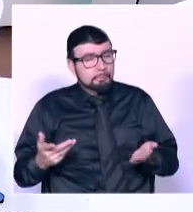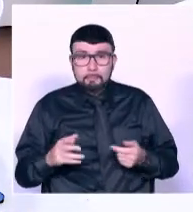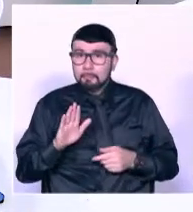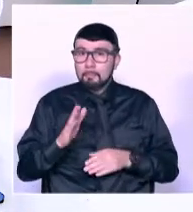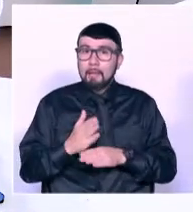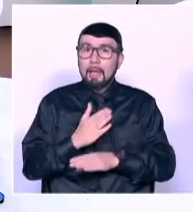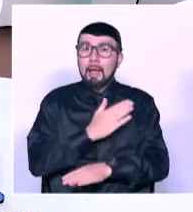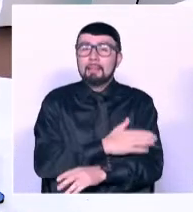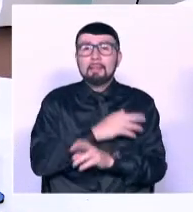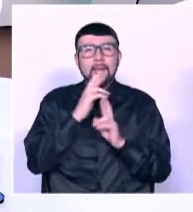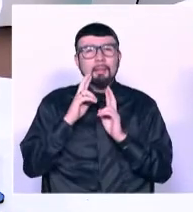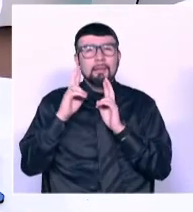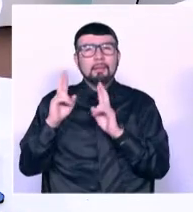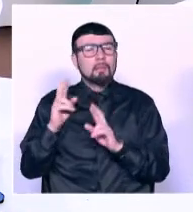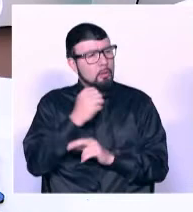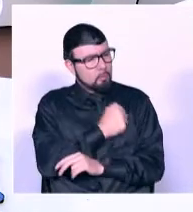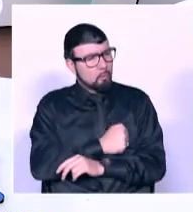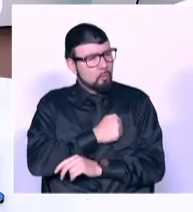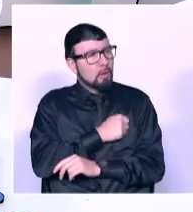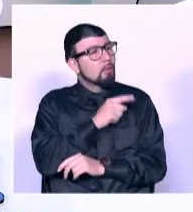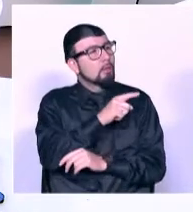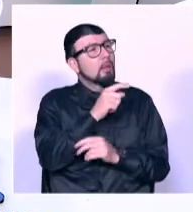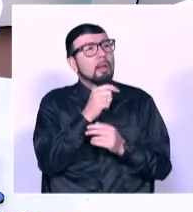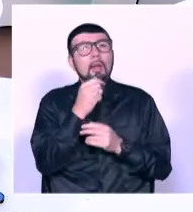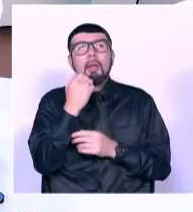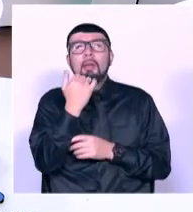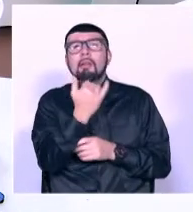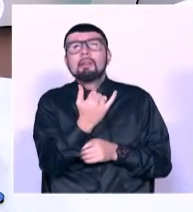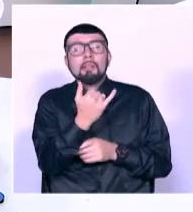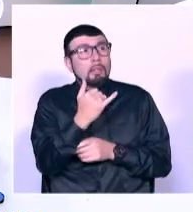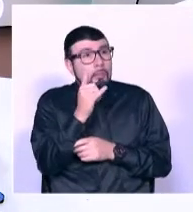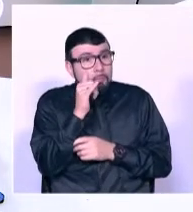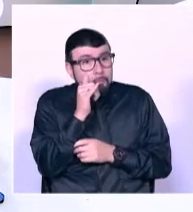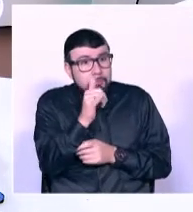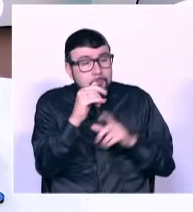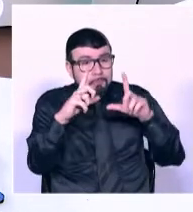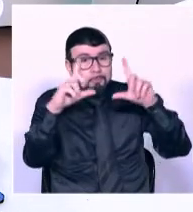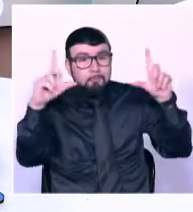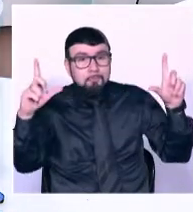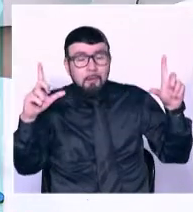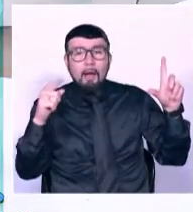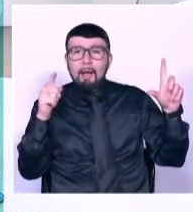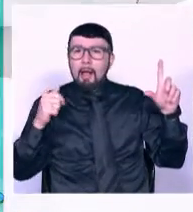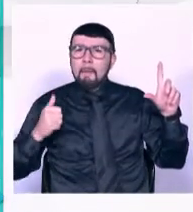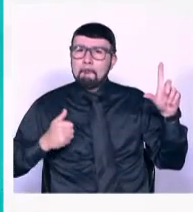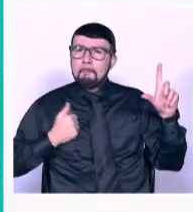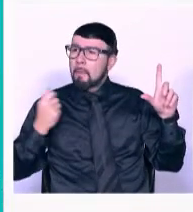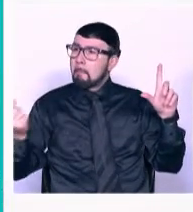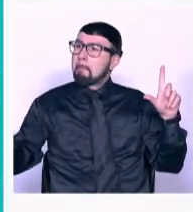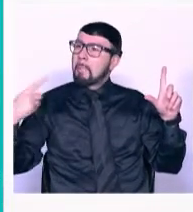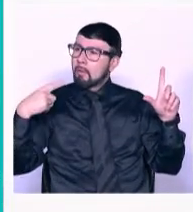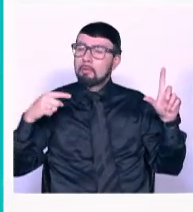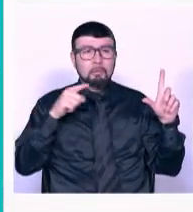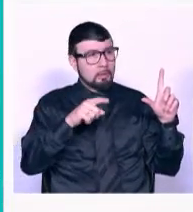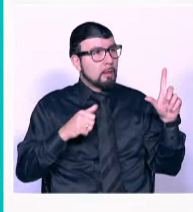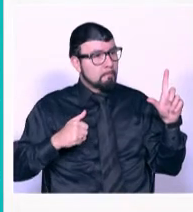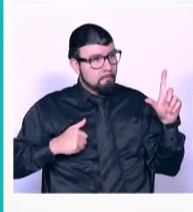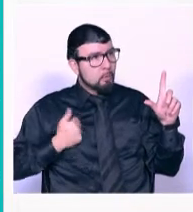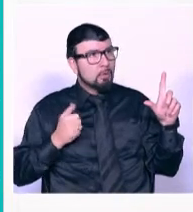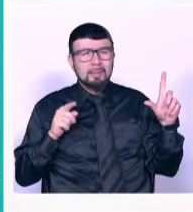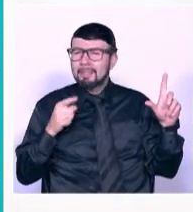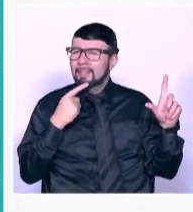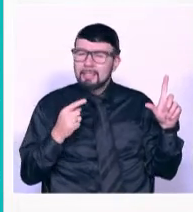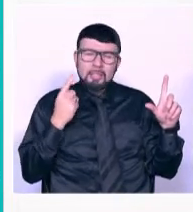esta pregunta, doctora, me gustaría que nos ayudaran para poner esta imagen que tenemos acá, aprovechando esta pregunta de que ella hace que le